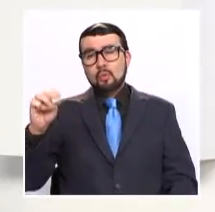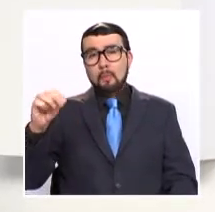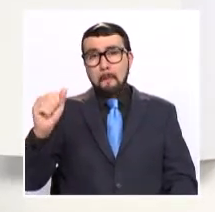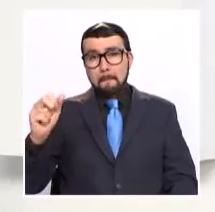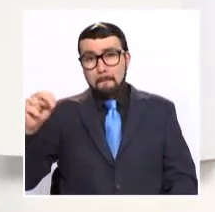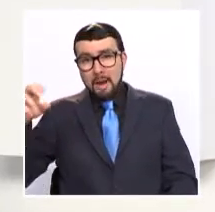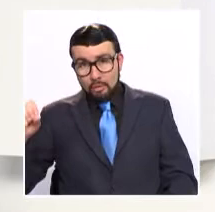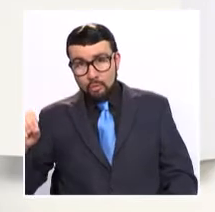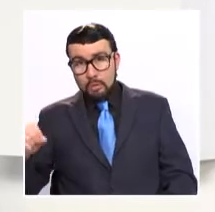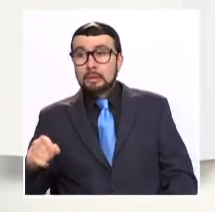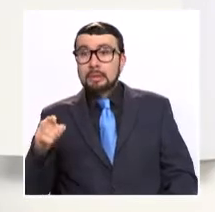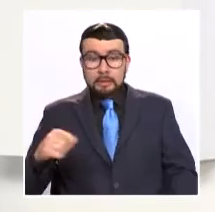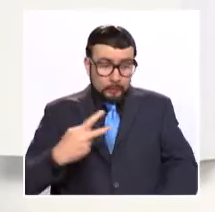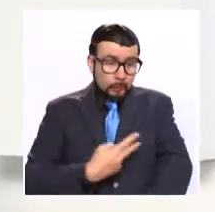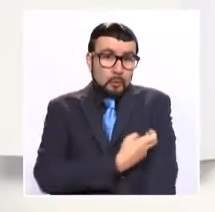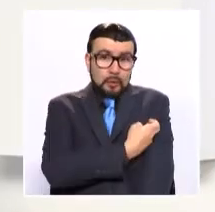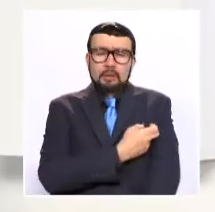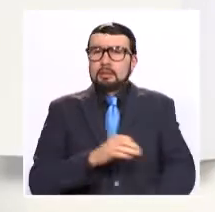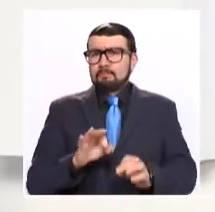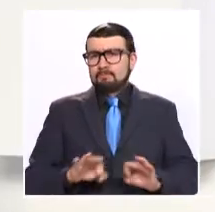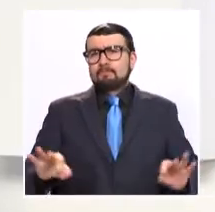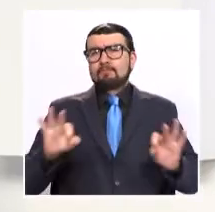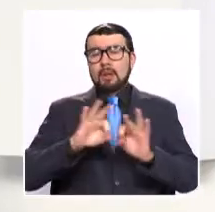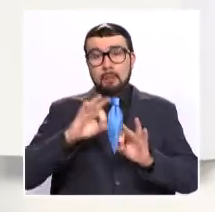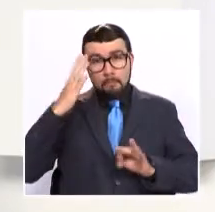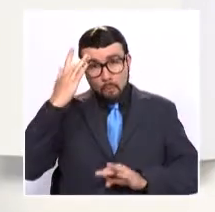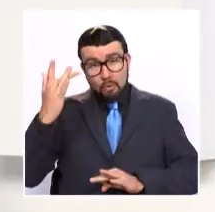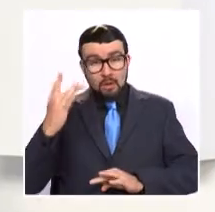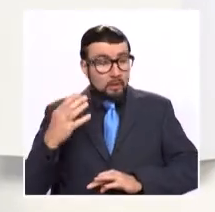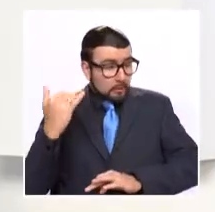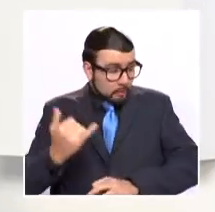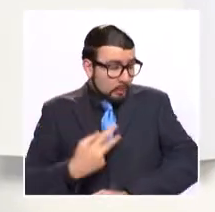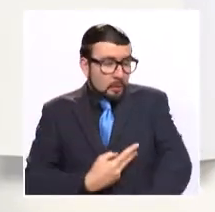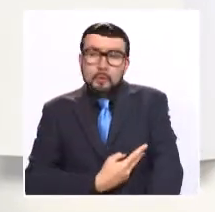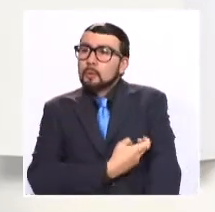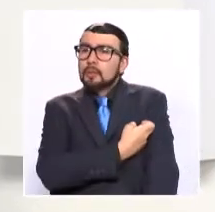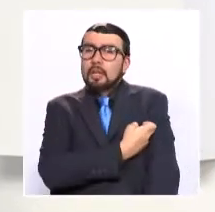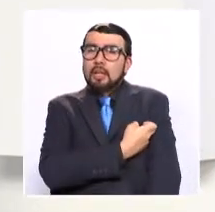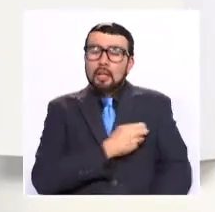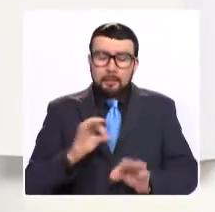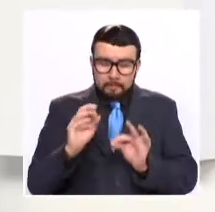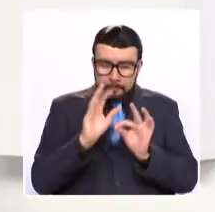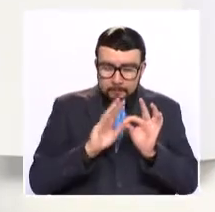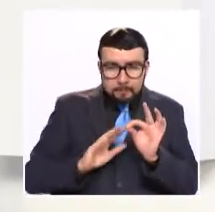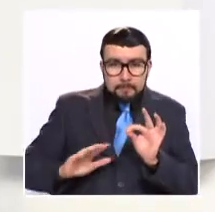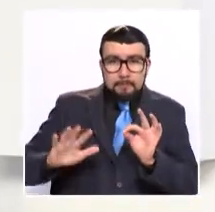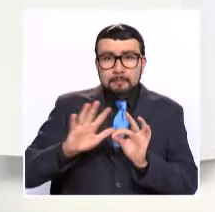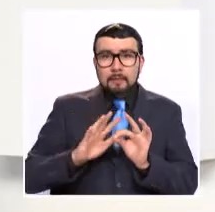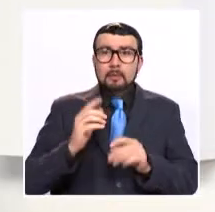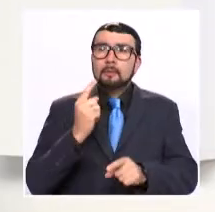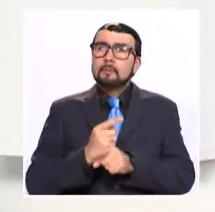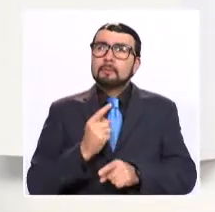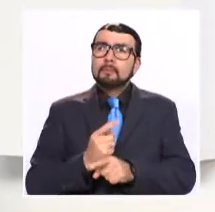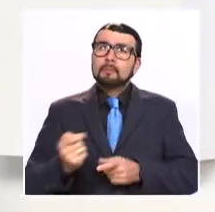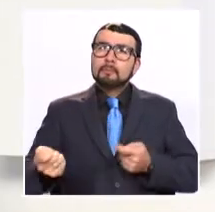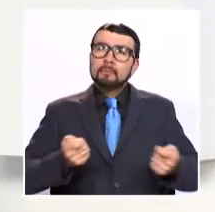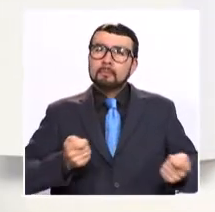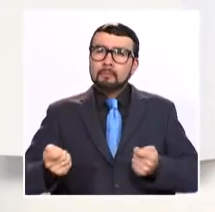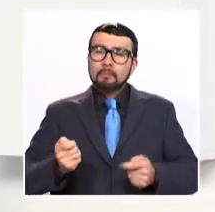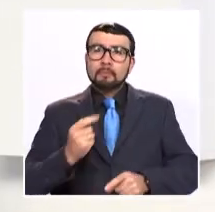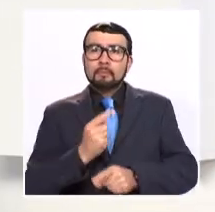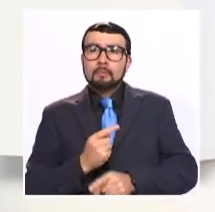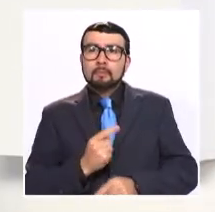recordar que el virus del papiloma humano es un virus que causa cáncer del cuello uterino en la mujer.